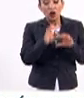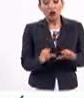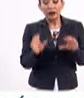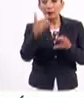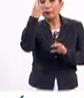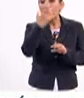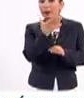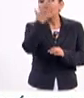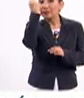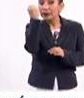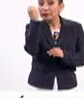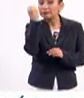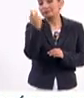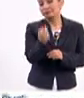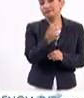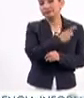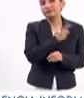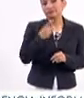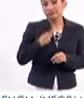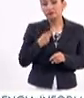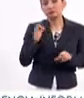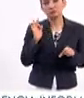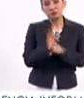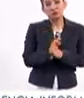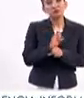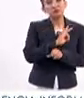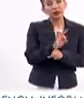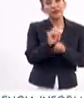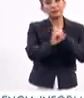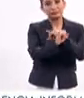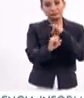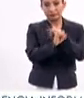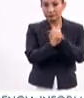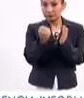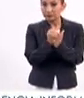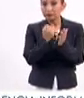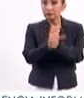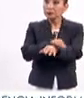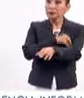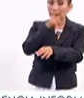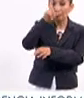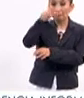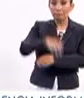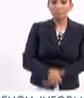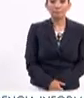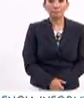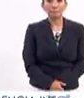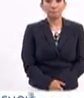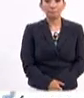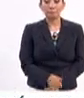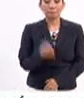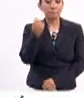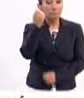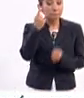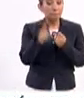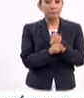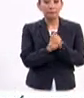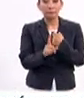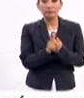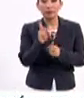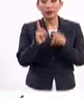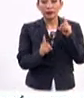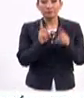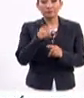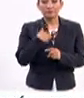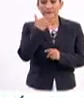para el aprendizaje, por lo que debe estar garantizado el acceso a Internet y a la energía eléctrica. Los inconvenientes de que las dudas no